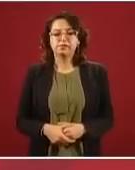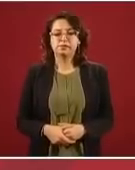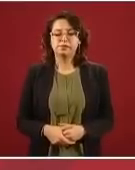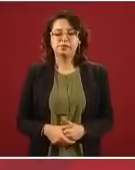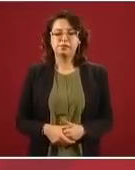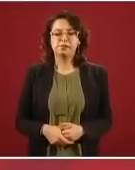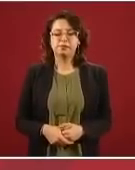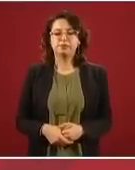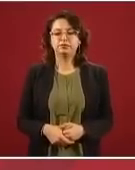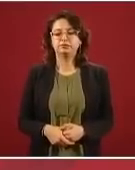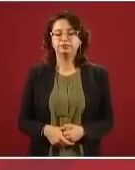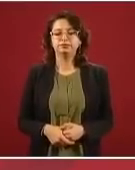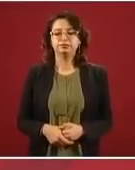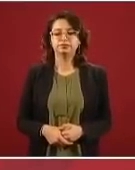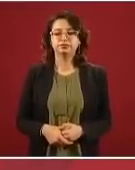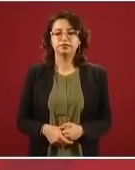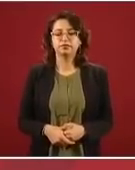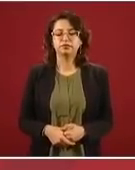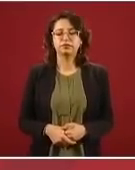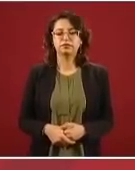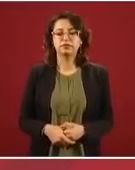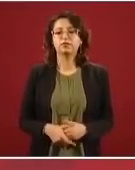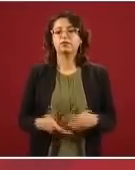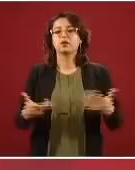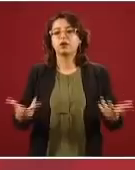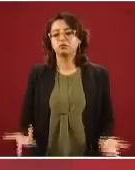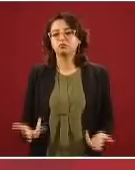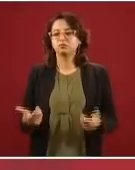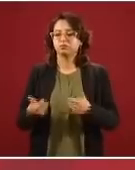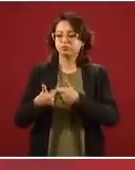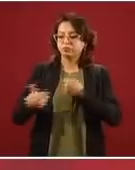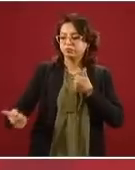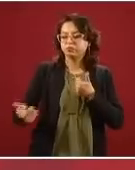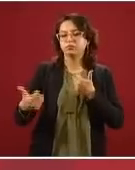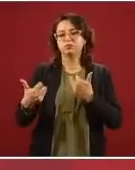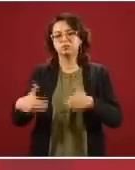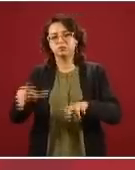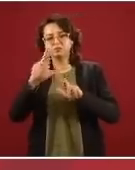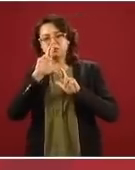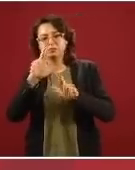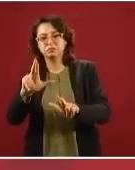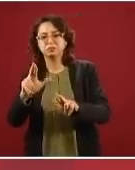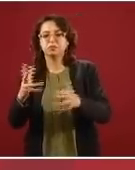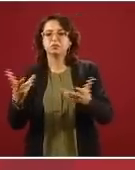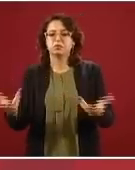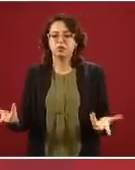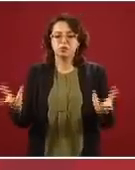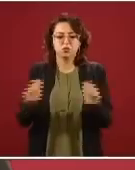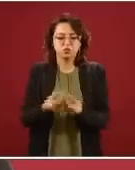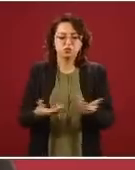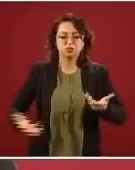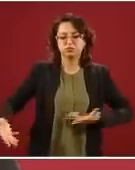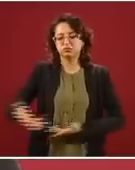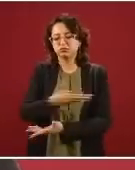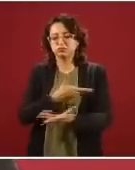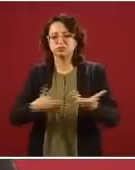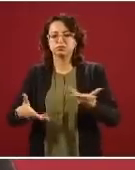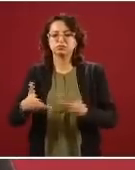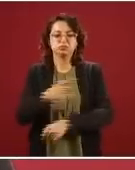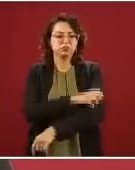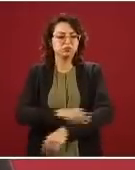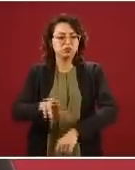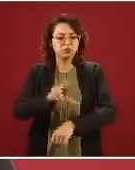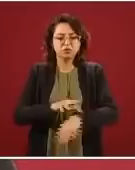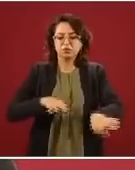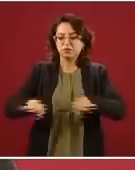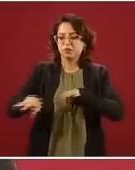en ese marco de autonomía, de respeto, trabajando de manera coordinada, pensando siempre